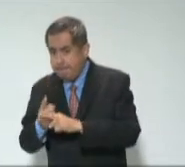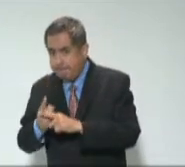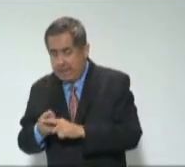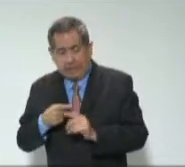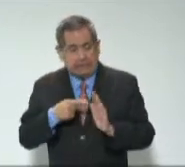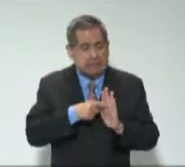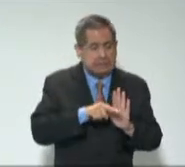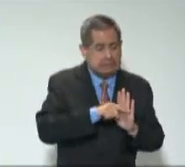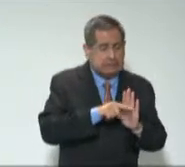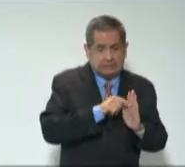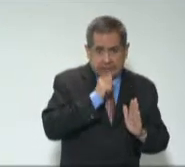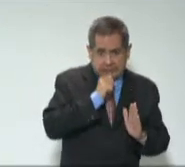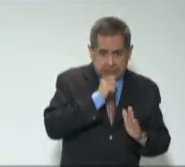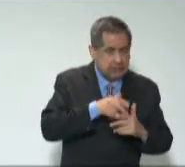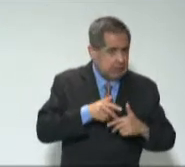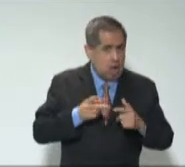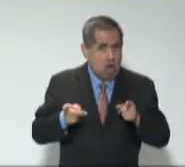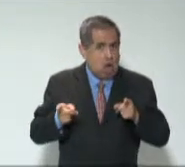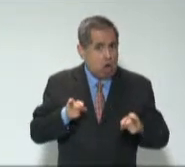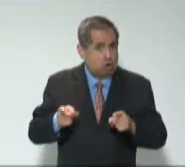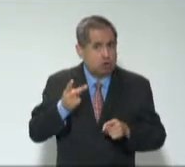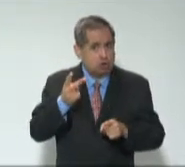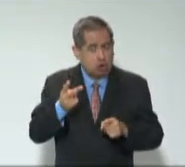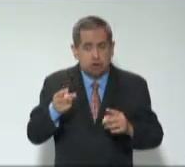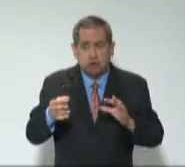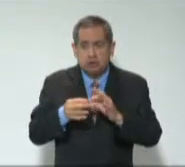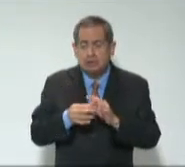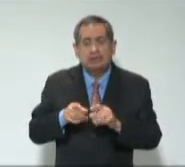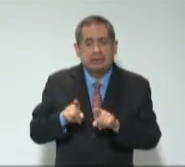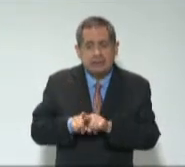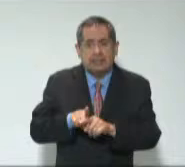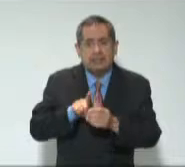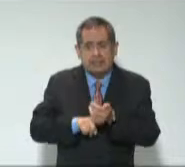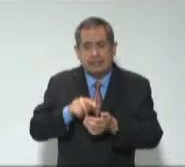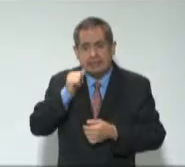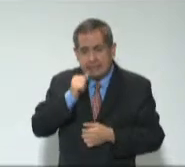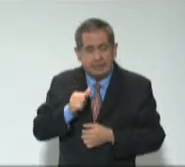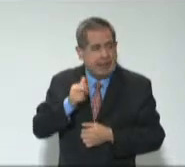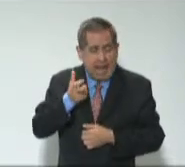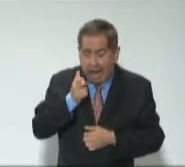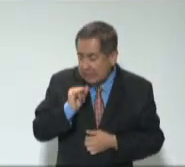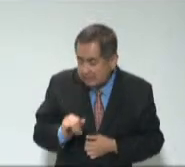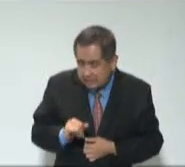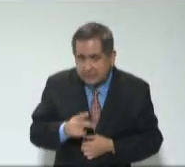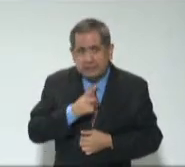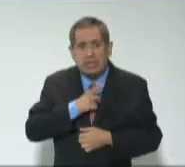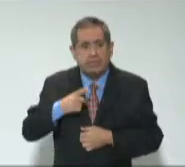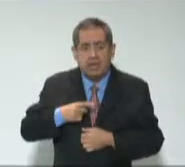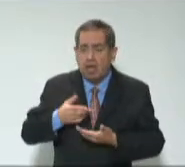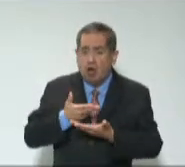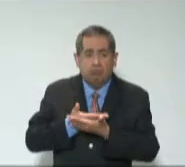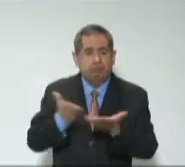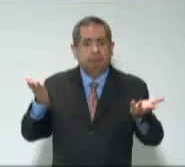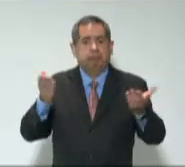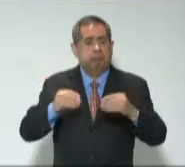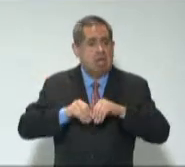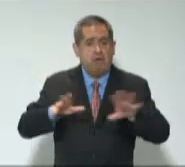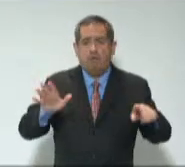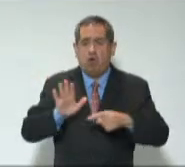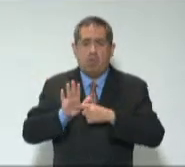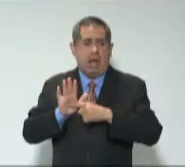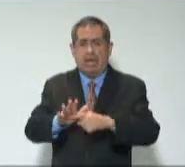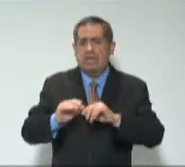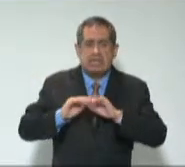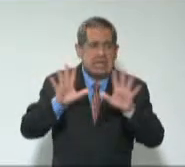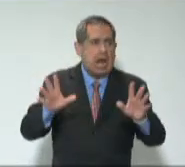ambas esquinas de una misma realidad que siempre tiene clar oscuros debe ser compartida de manera